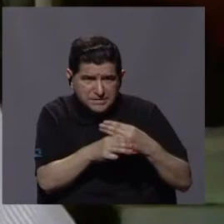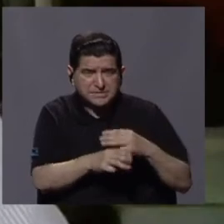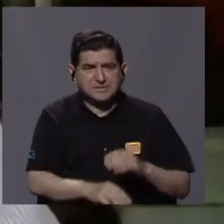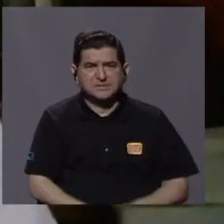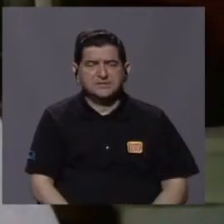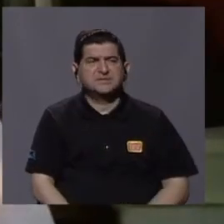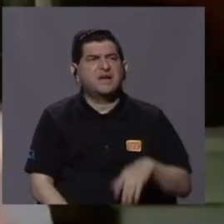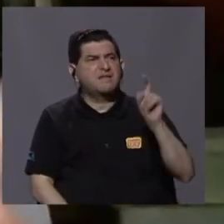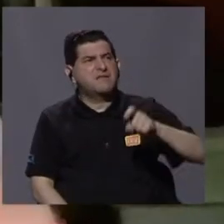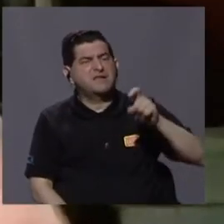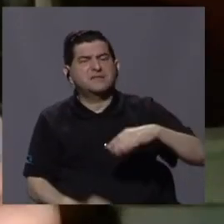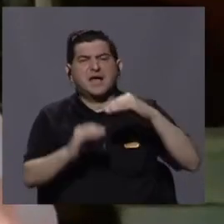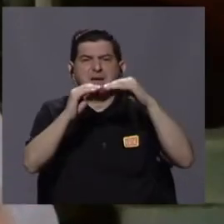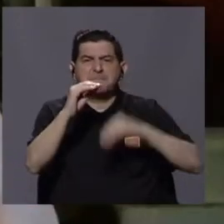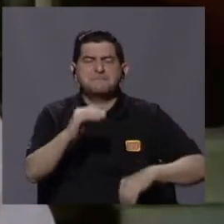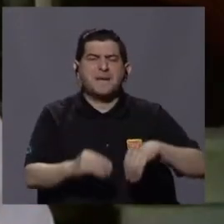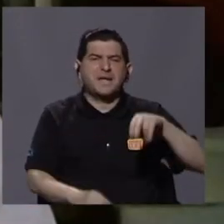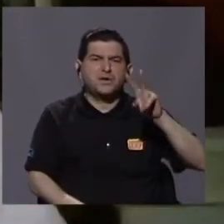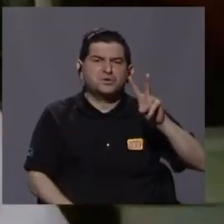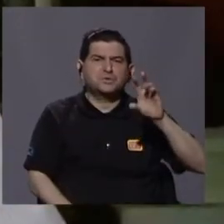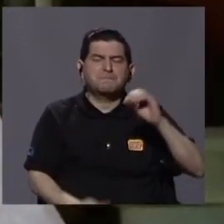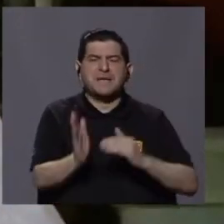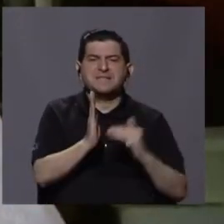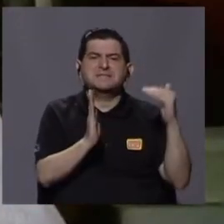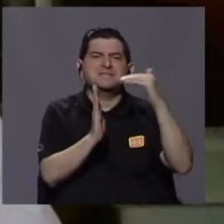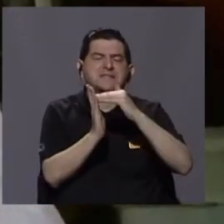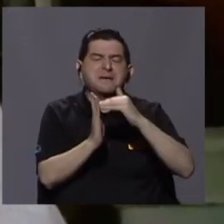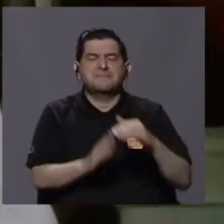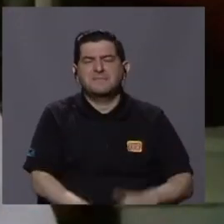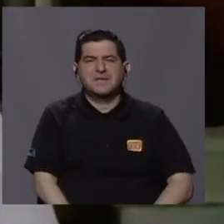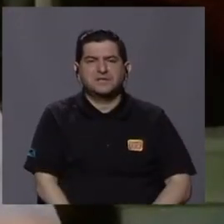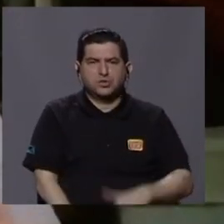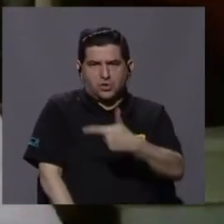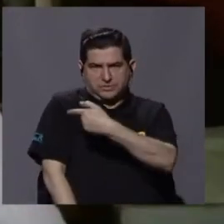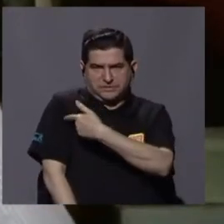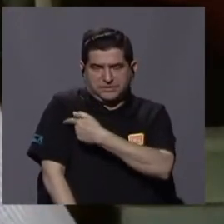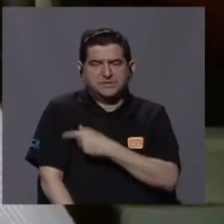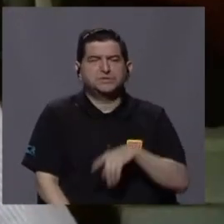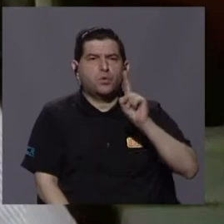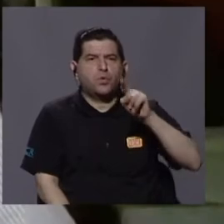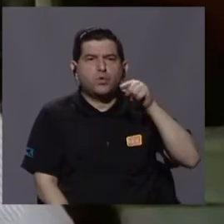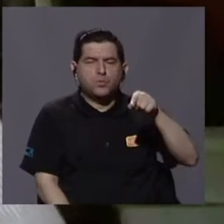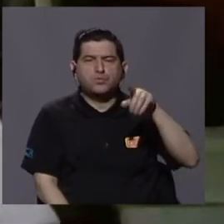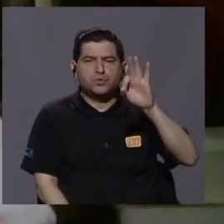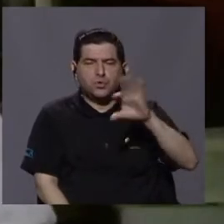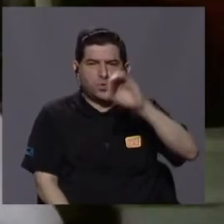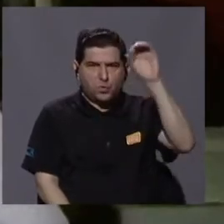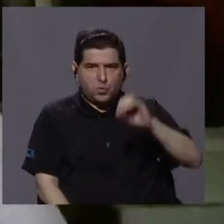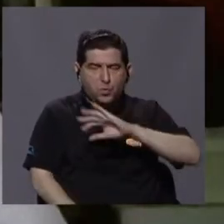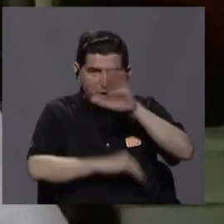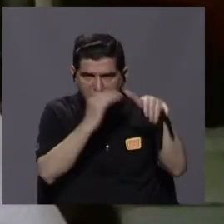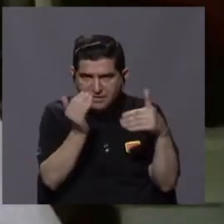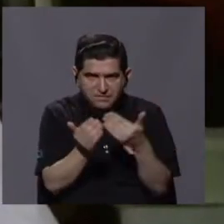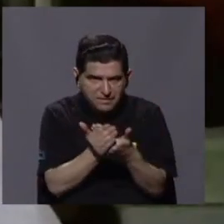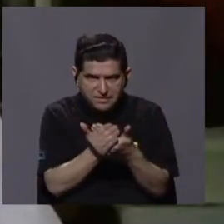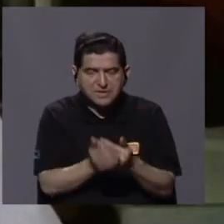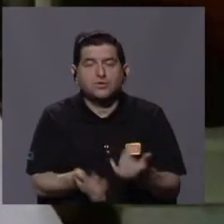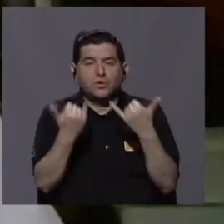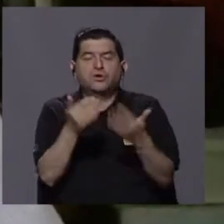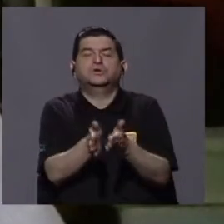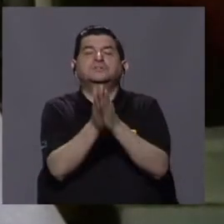recibiríamos menos de 20 millones de vacunas es decir 1.9 por ciento del total pero